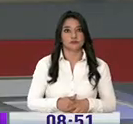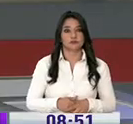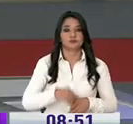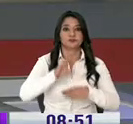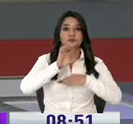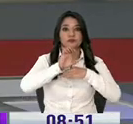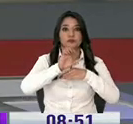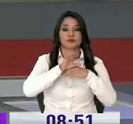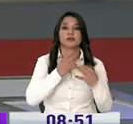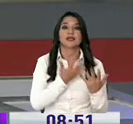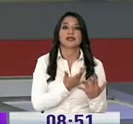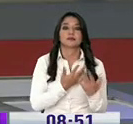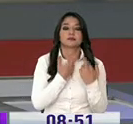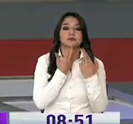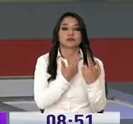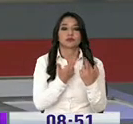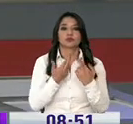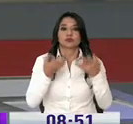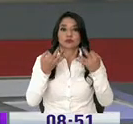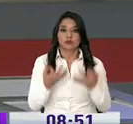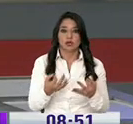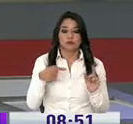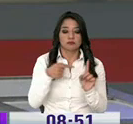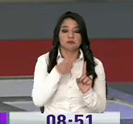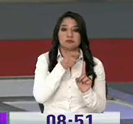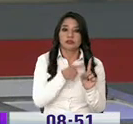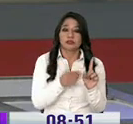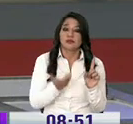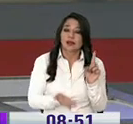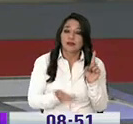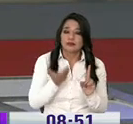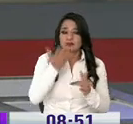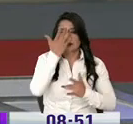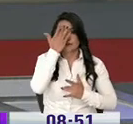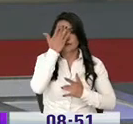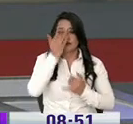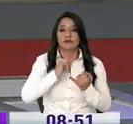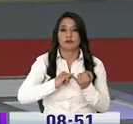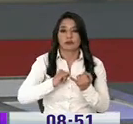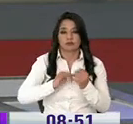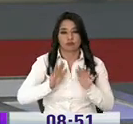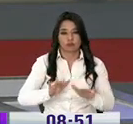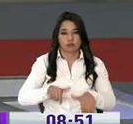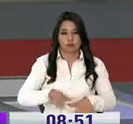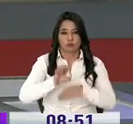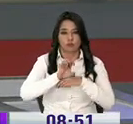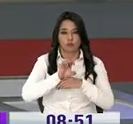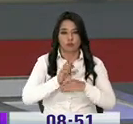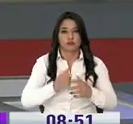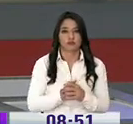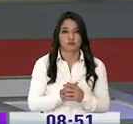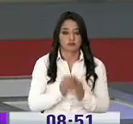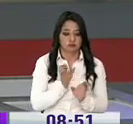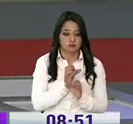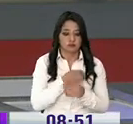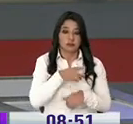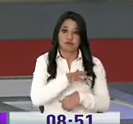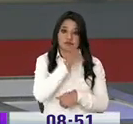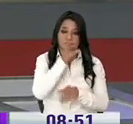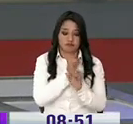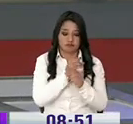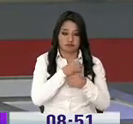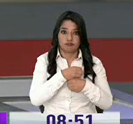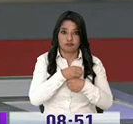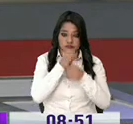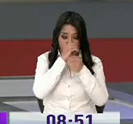Ecuador está a la espera de que lleguen los resultados del primer caso del sospechoso de coronavirus en el país. Las muestras fueron enviadas a Atlanta,